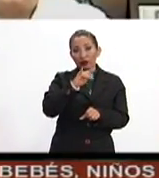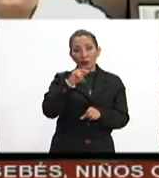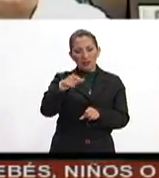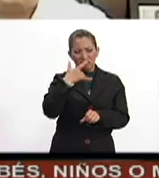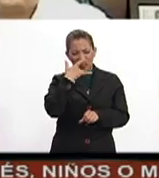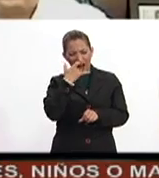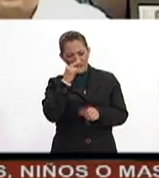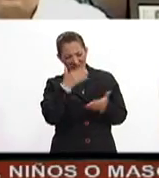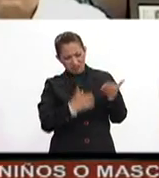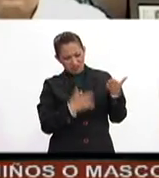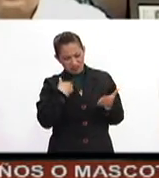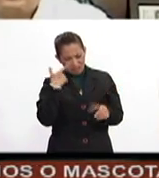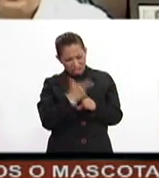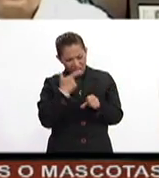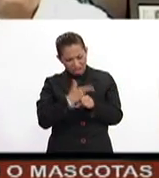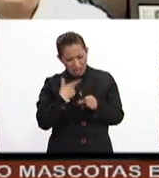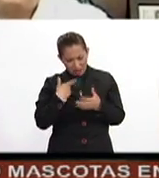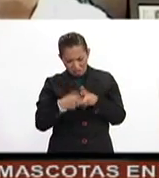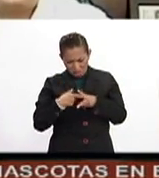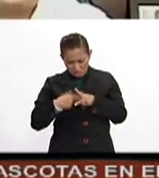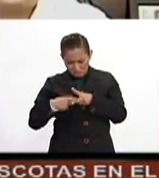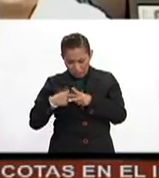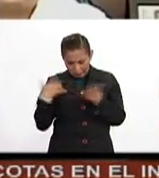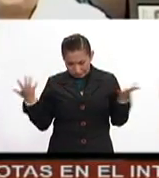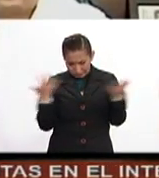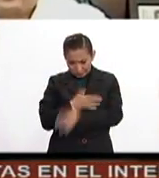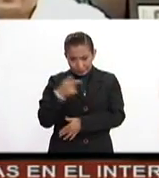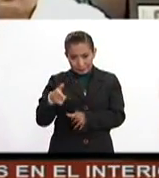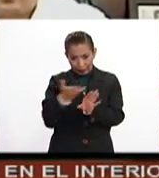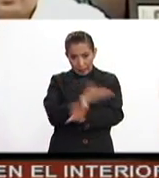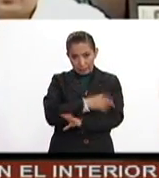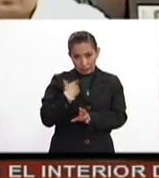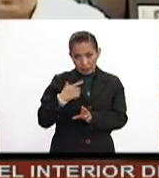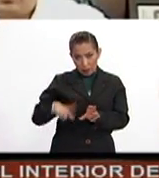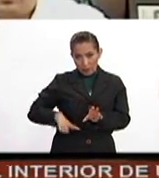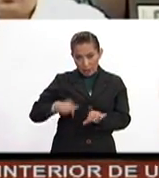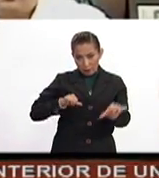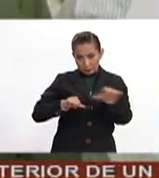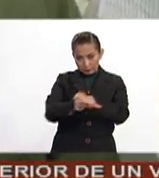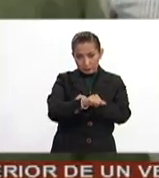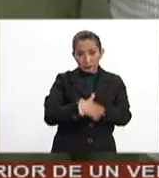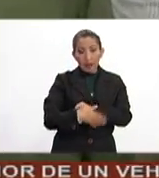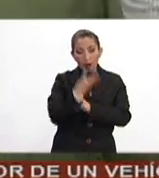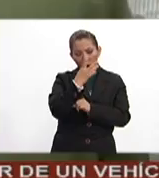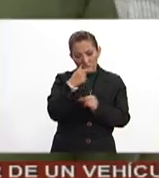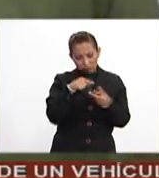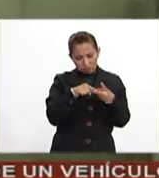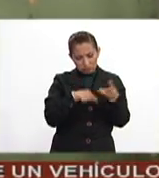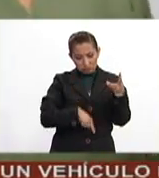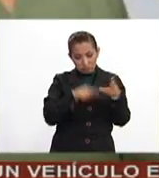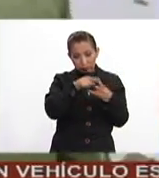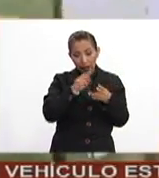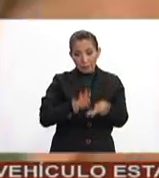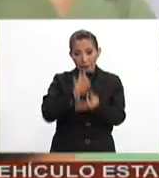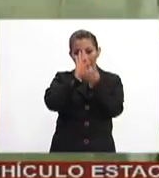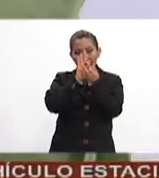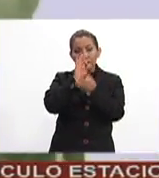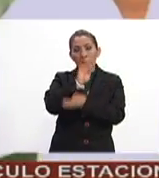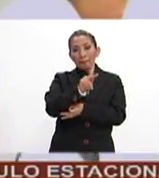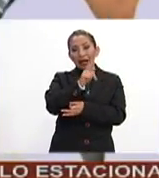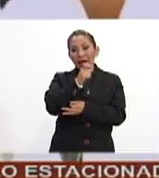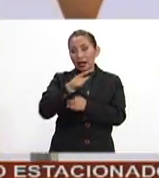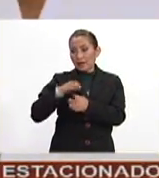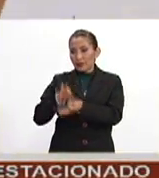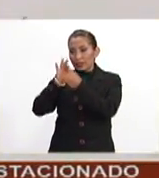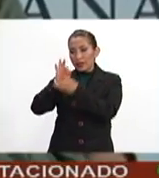por irregularidades encontradas en las auditorías que realizaron al principio de la administración. 4 de ellas, dijo, fueron ante la PGR y 2